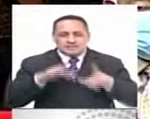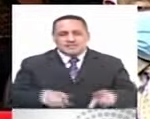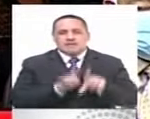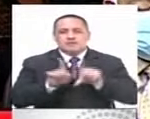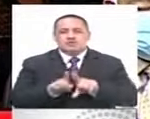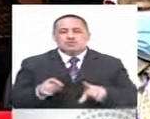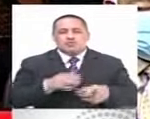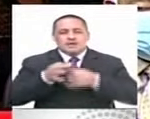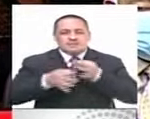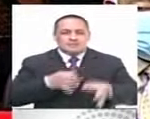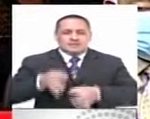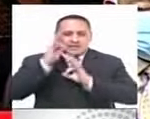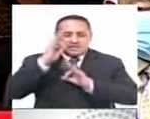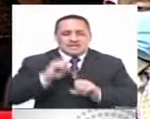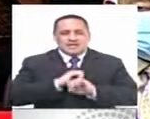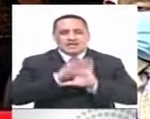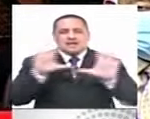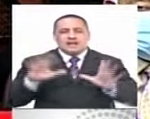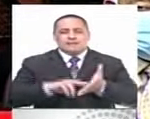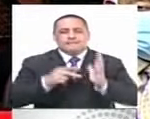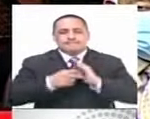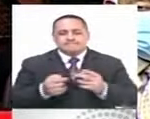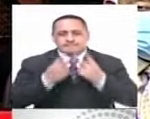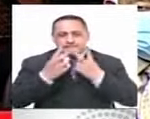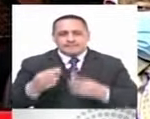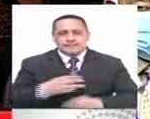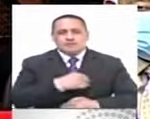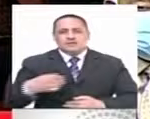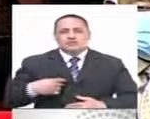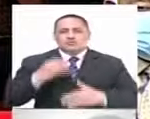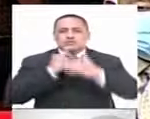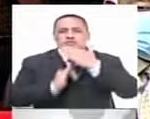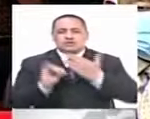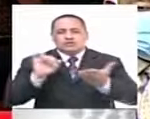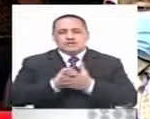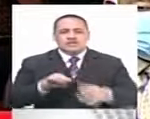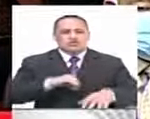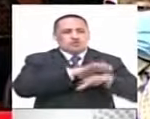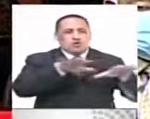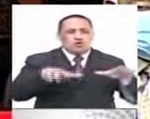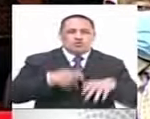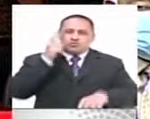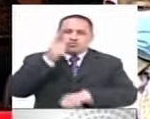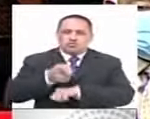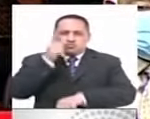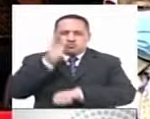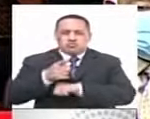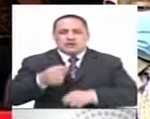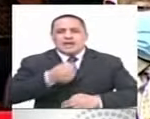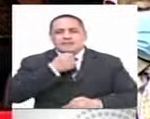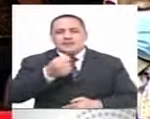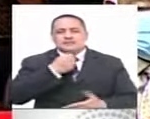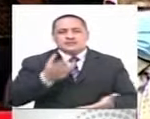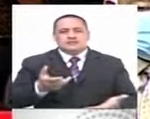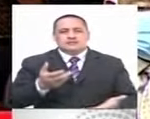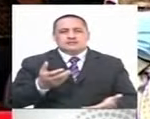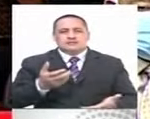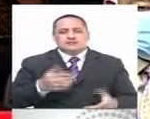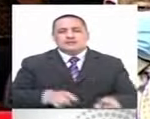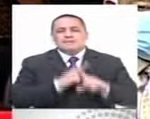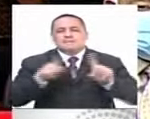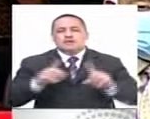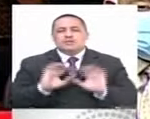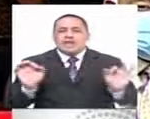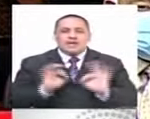deslinde claro con tener a un ministro del Interior que lo cuestiona la ciudadanía y que lo cuestiona la prensa. Pero